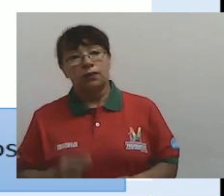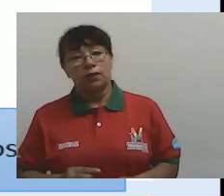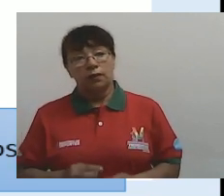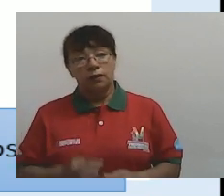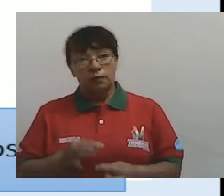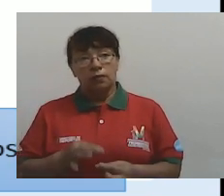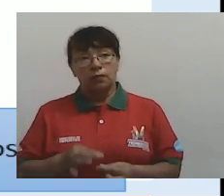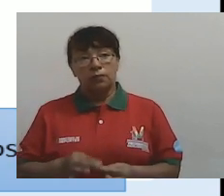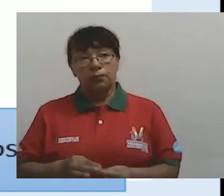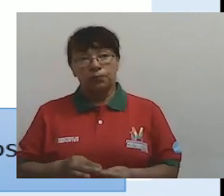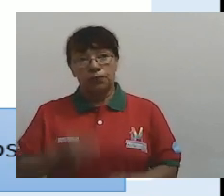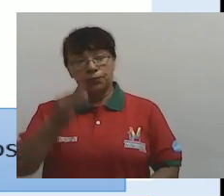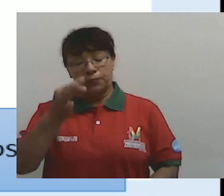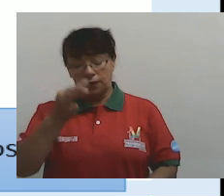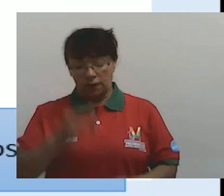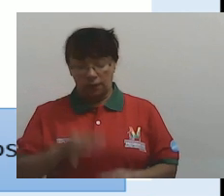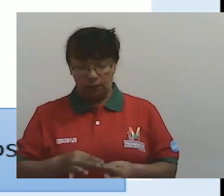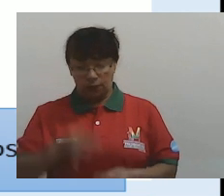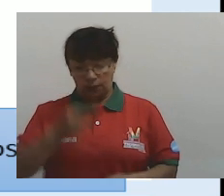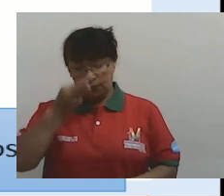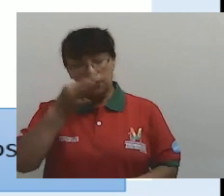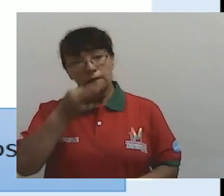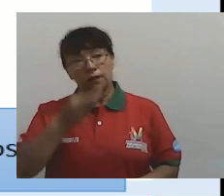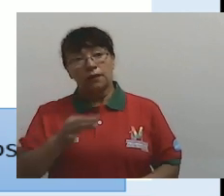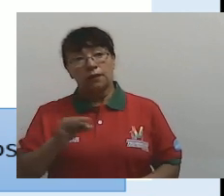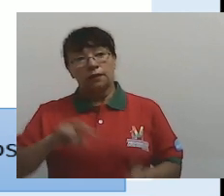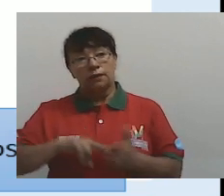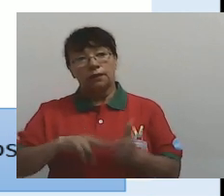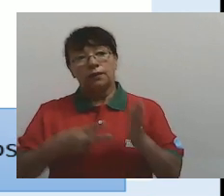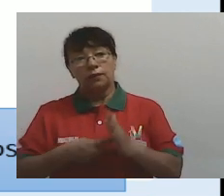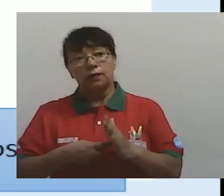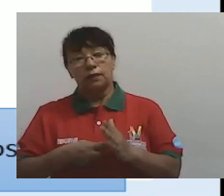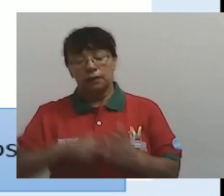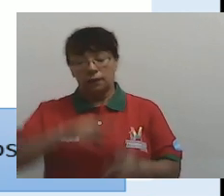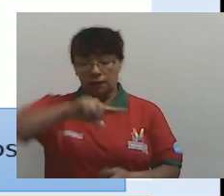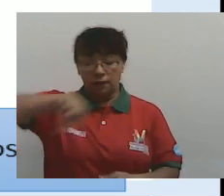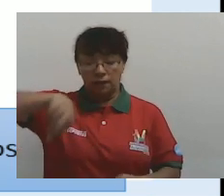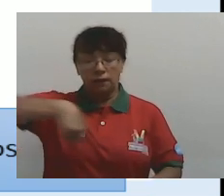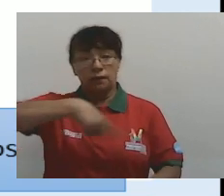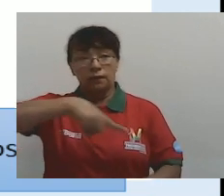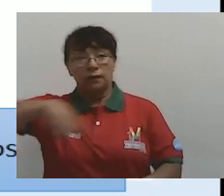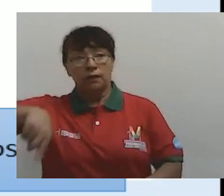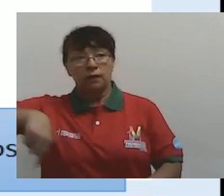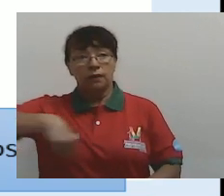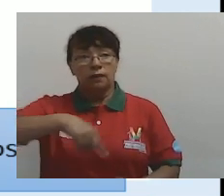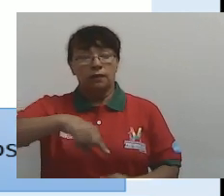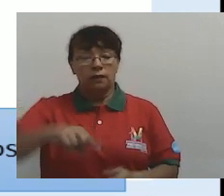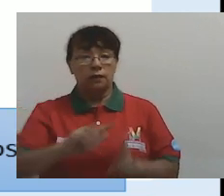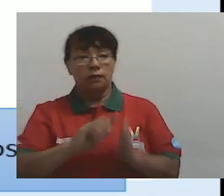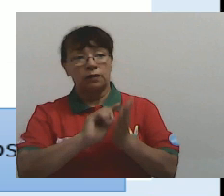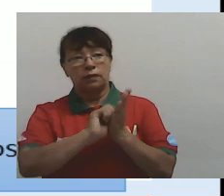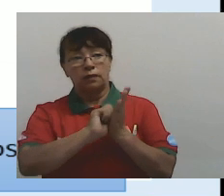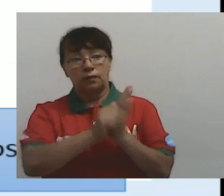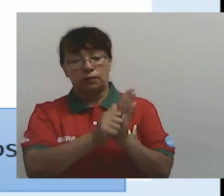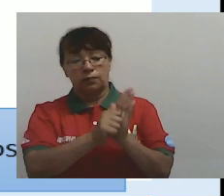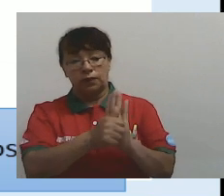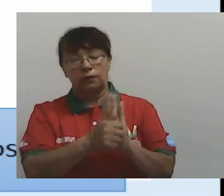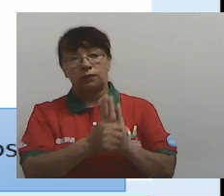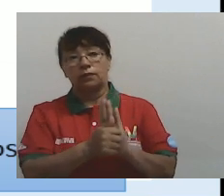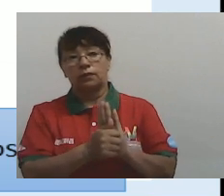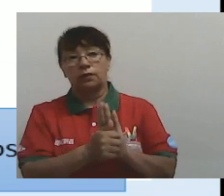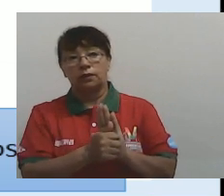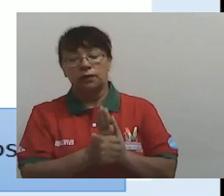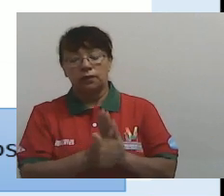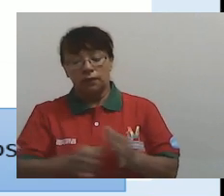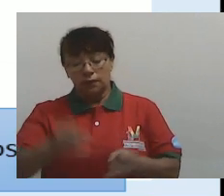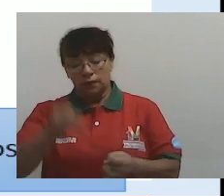mediana. 5 bombillas llega a ser. Eso significa que cada vuelta va a dar en un minuto. ¿Está? Termina